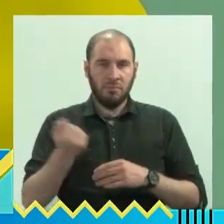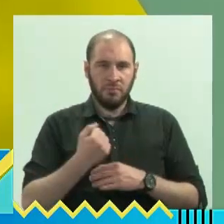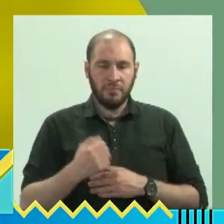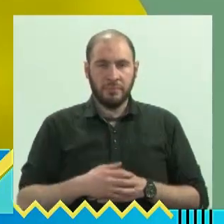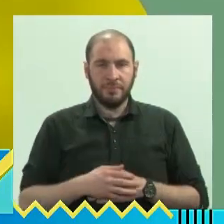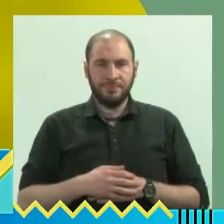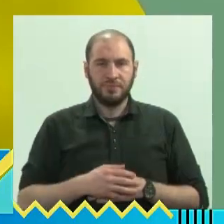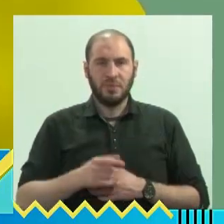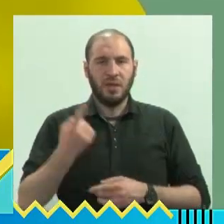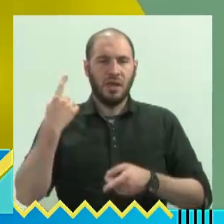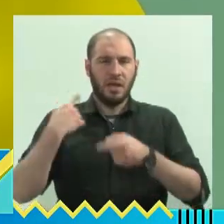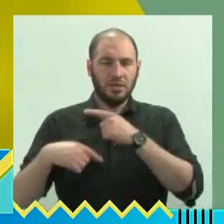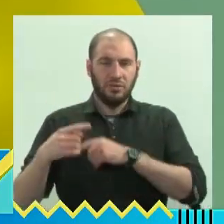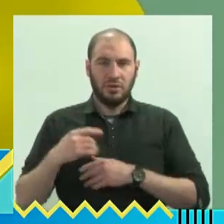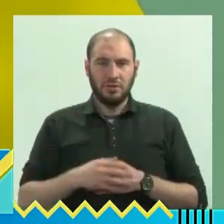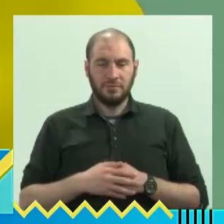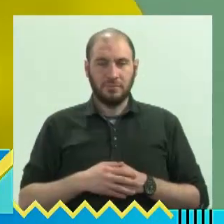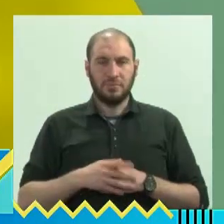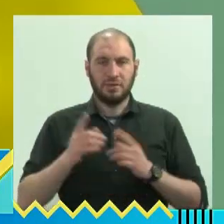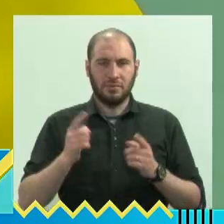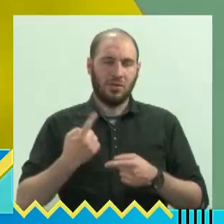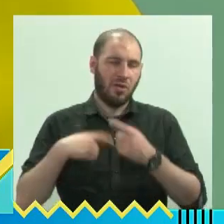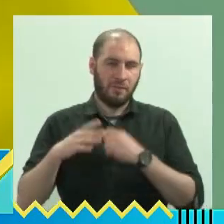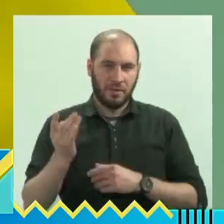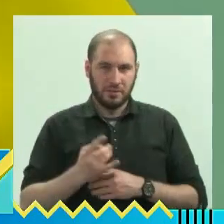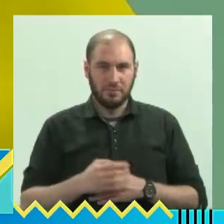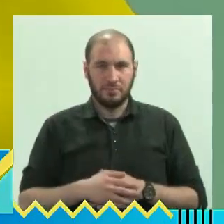de los mitos y de leyendas.